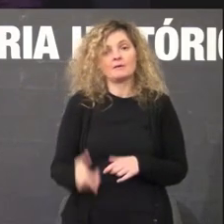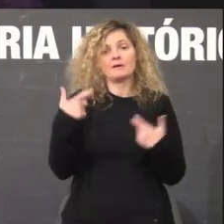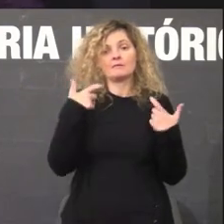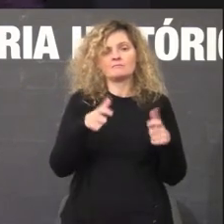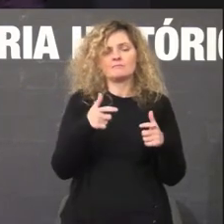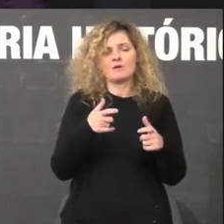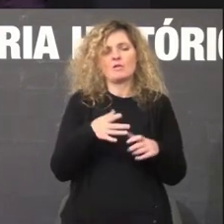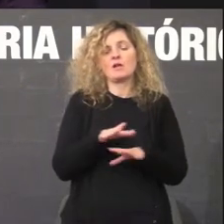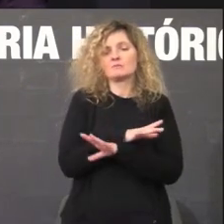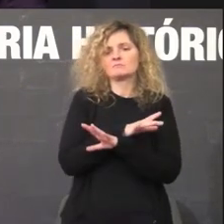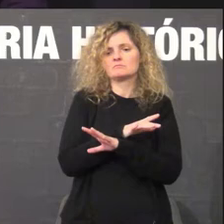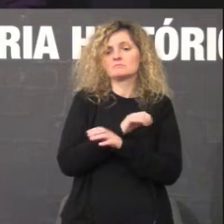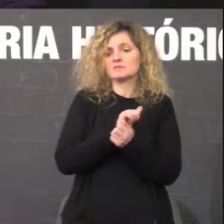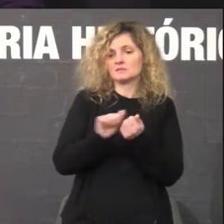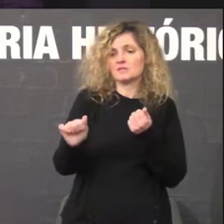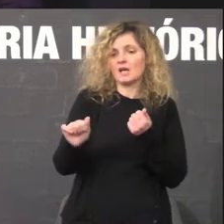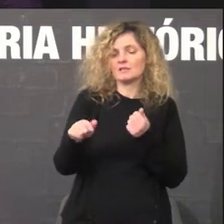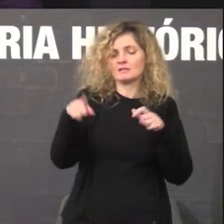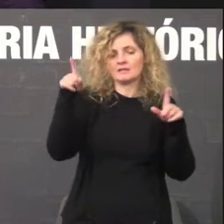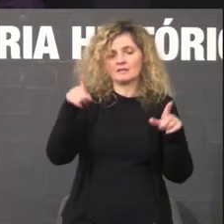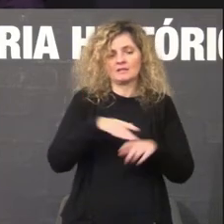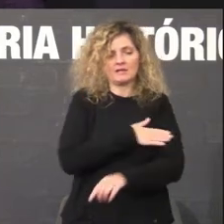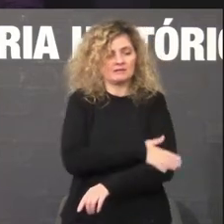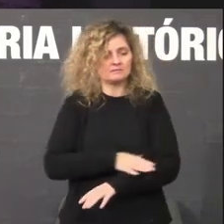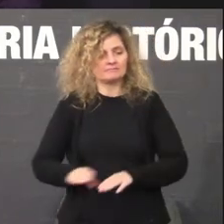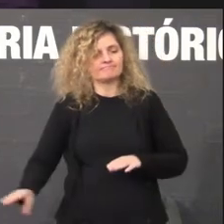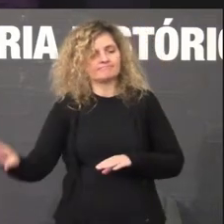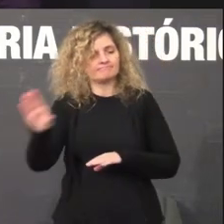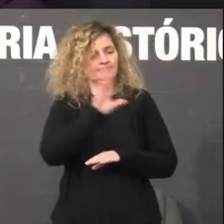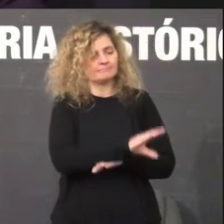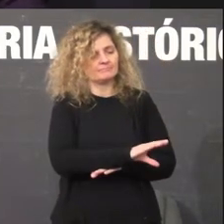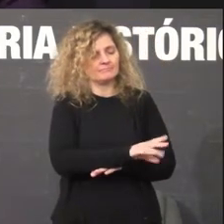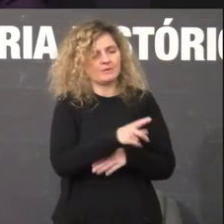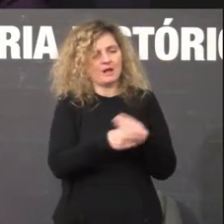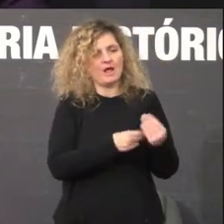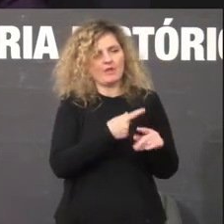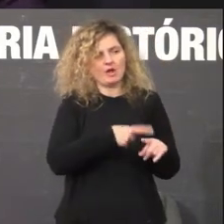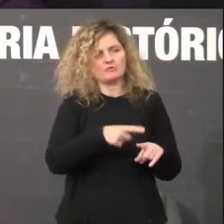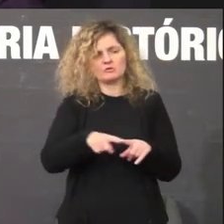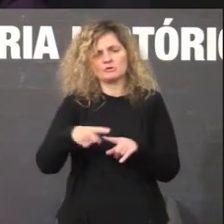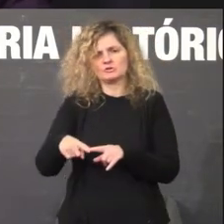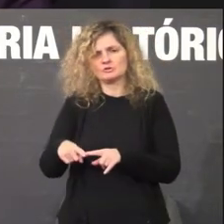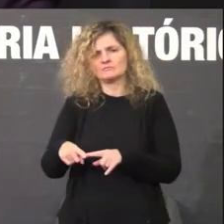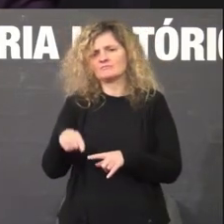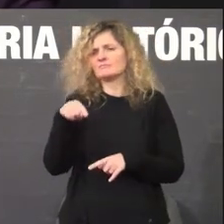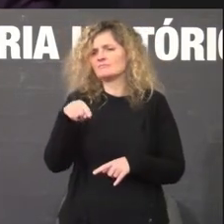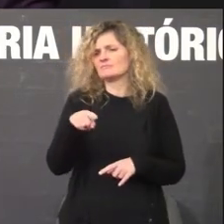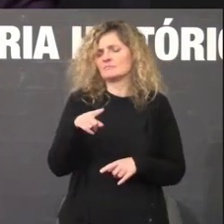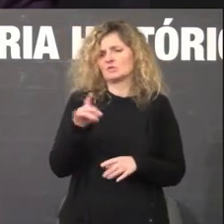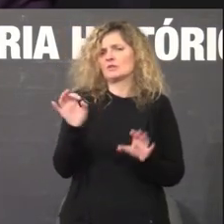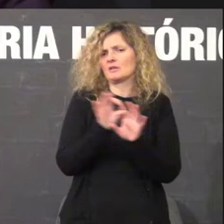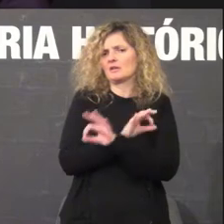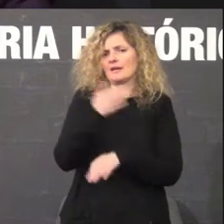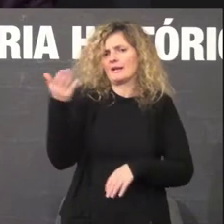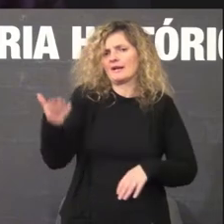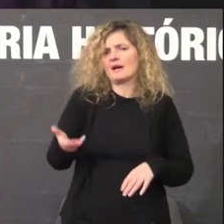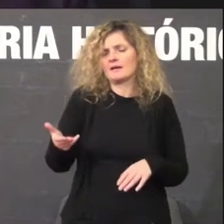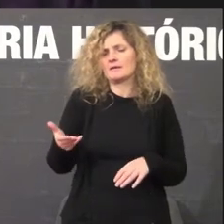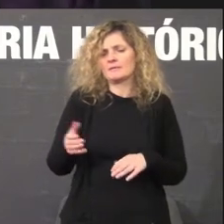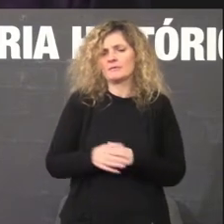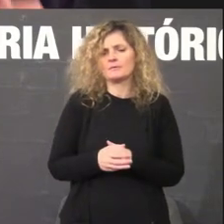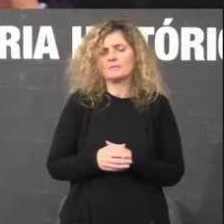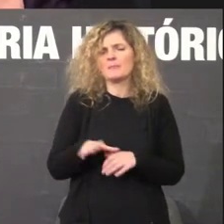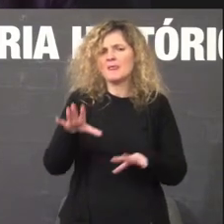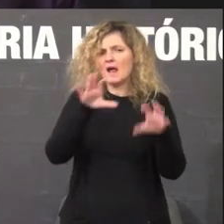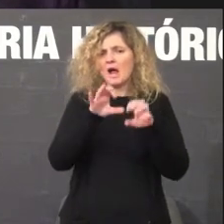le ha chantajeado y el Estado ha tenido que pagar y el Estado ha tenido que hacer una serie de cosas, ¿vale? Eso es un grave error, pero en lugar de aprender del